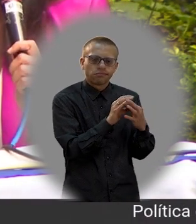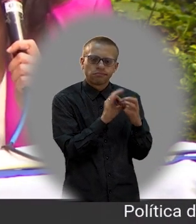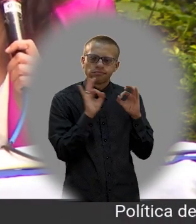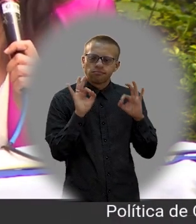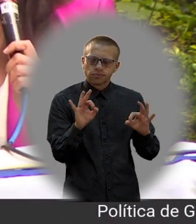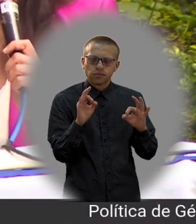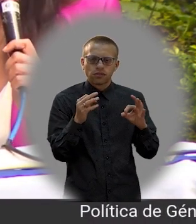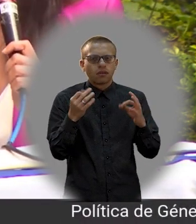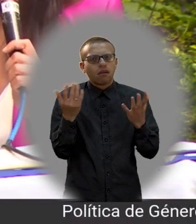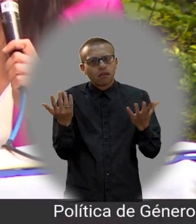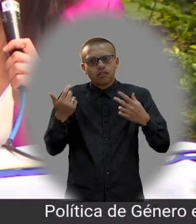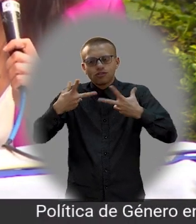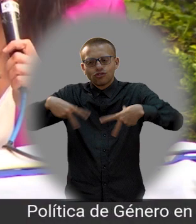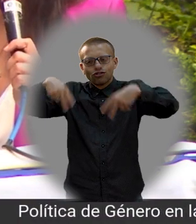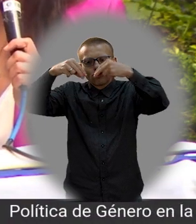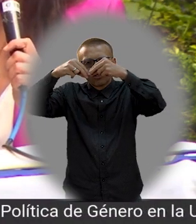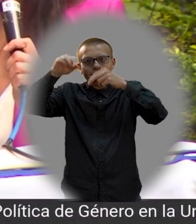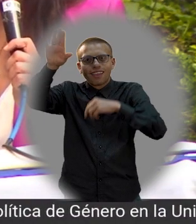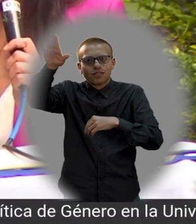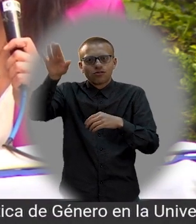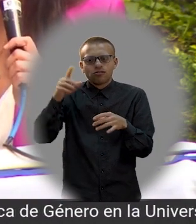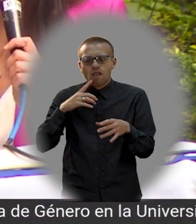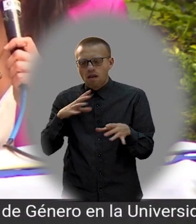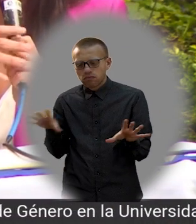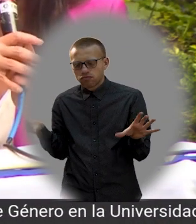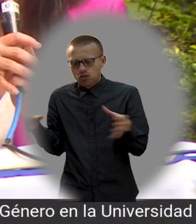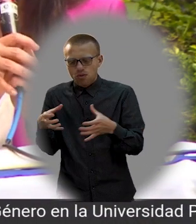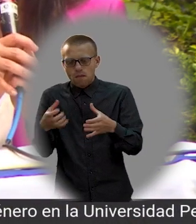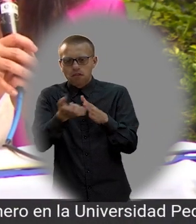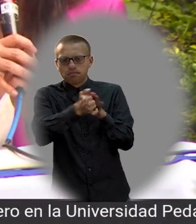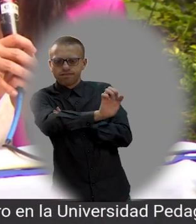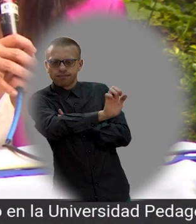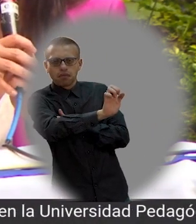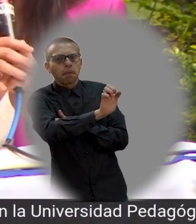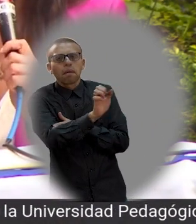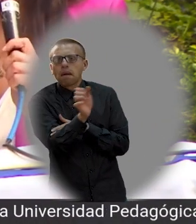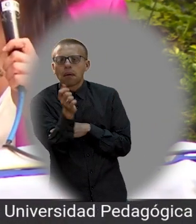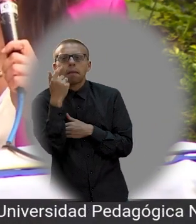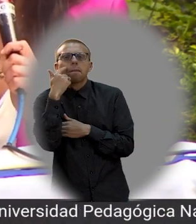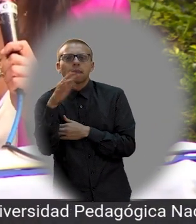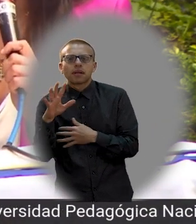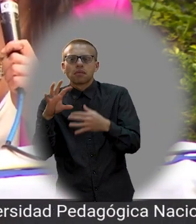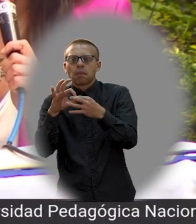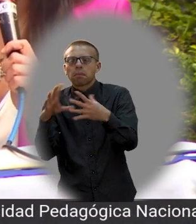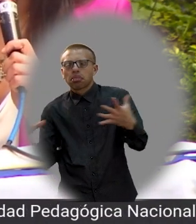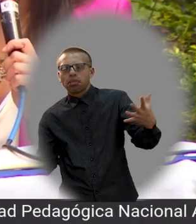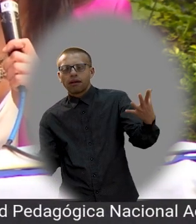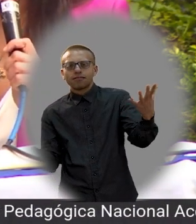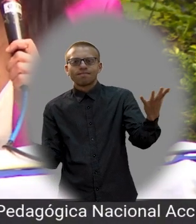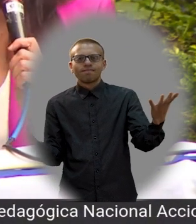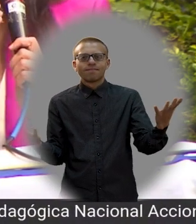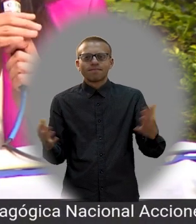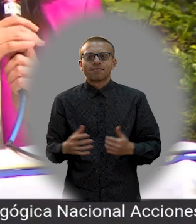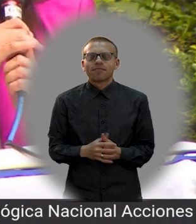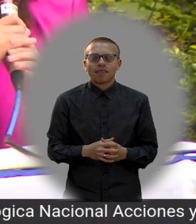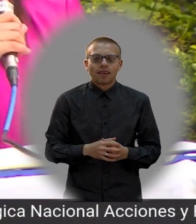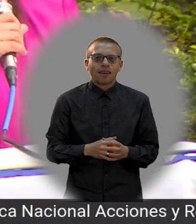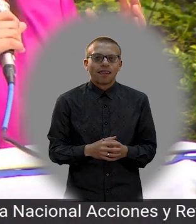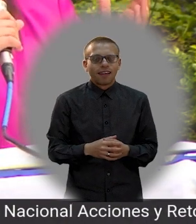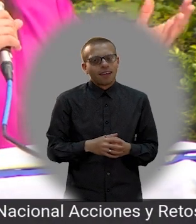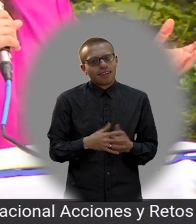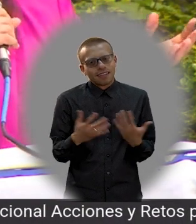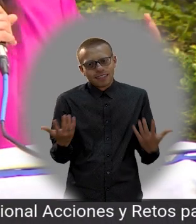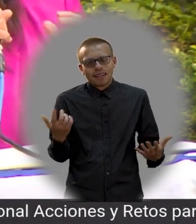y, en este caso, como ámbito universitario, las violencias basadas en género. Y quiero conectar eso justamente con el tema de